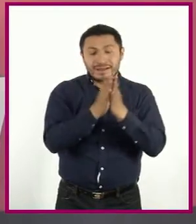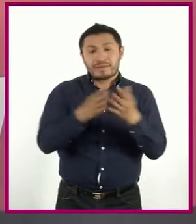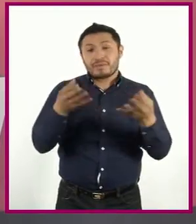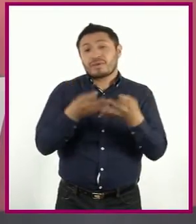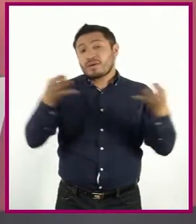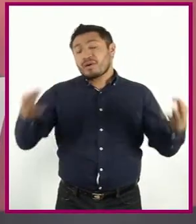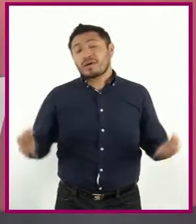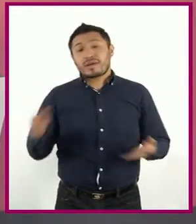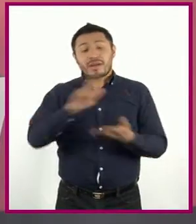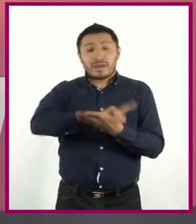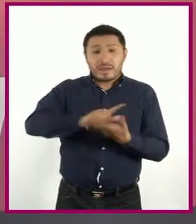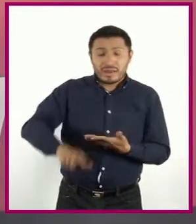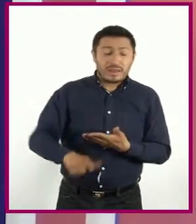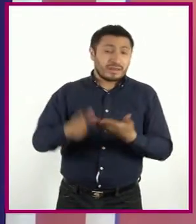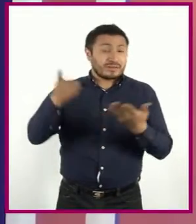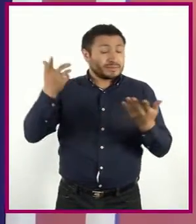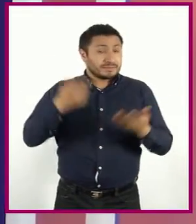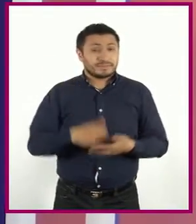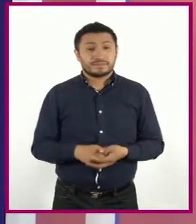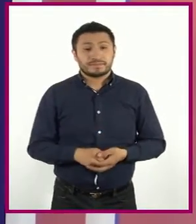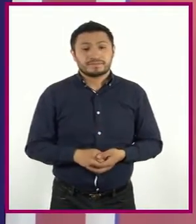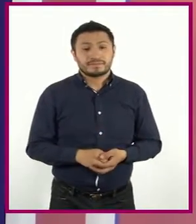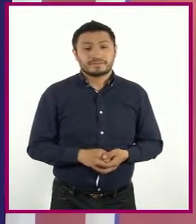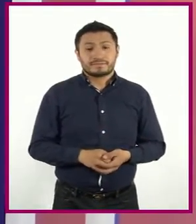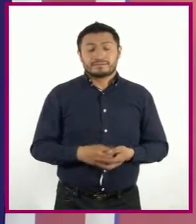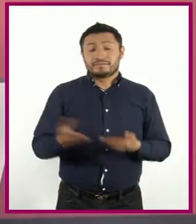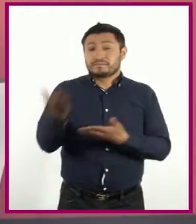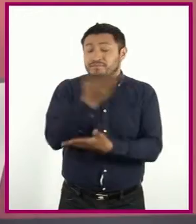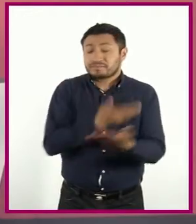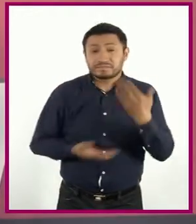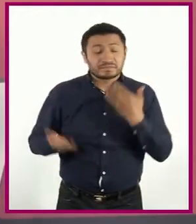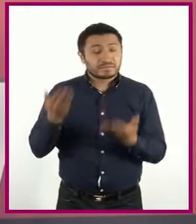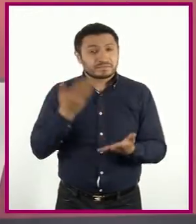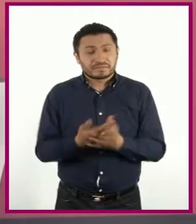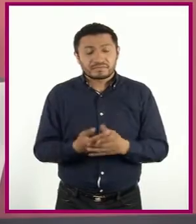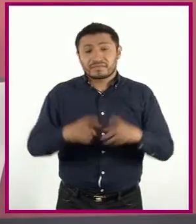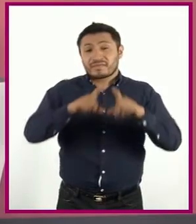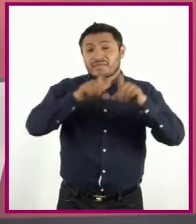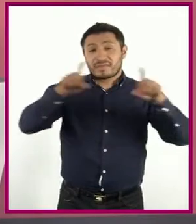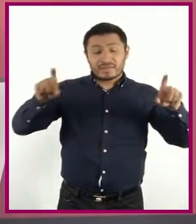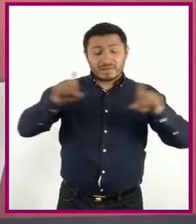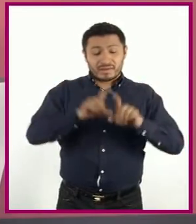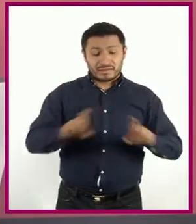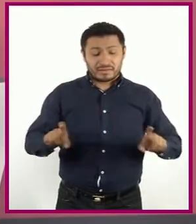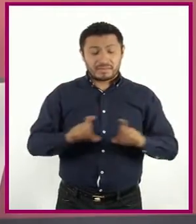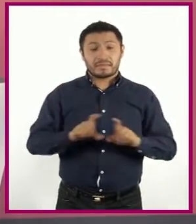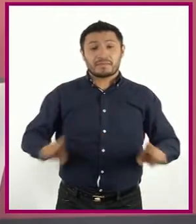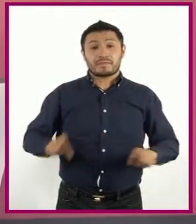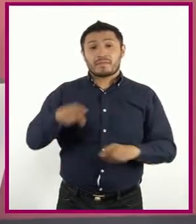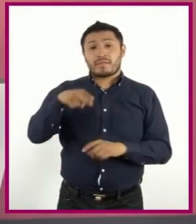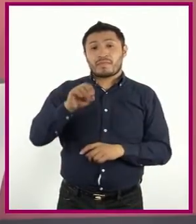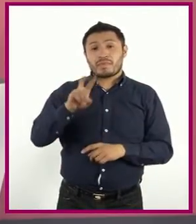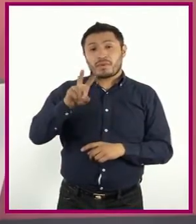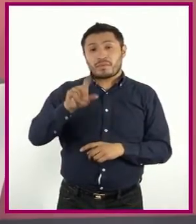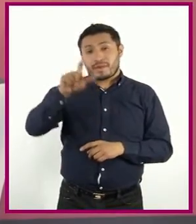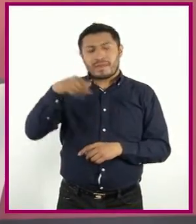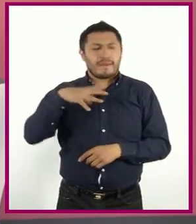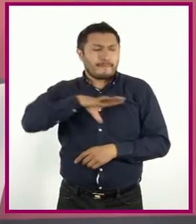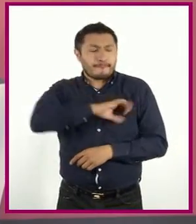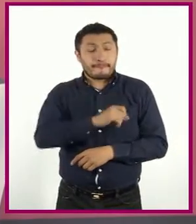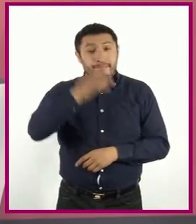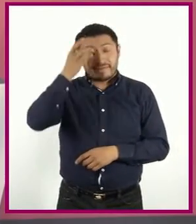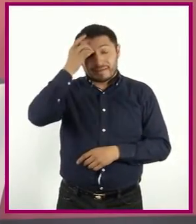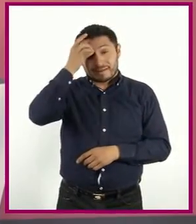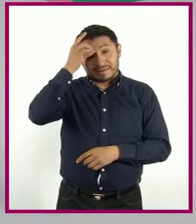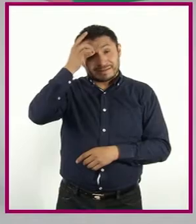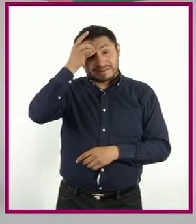vírgenes de Rudyard Kipling. Quiero compartir con ustedes algunos fragmentos de una novela que me gusta mucho y creo